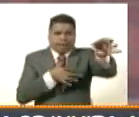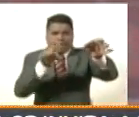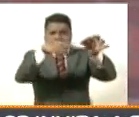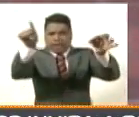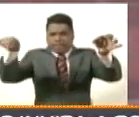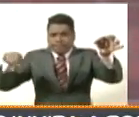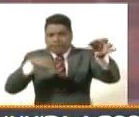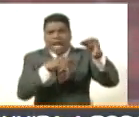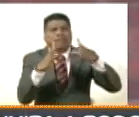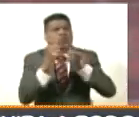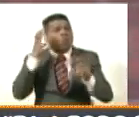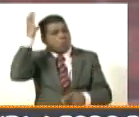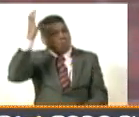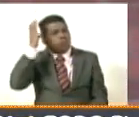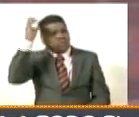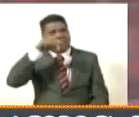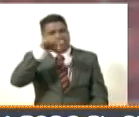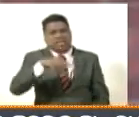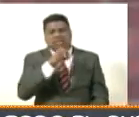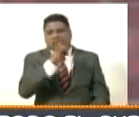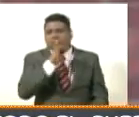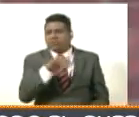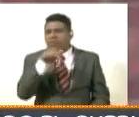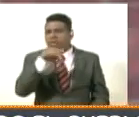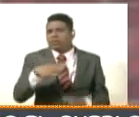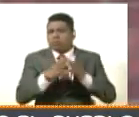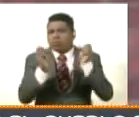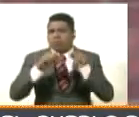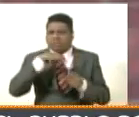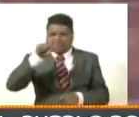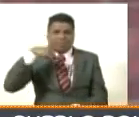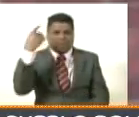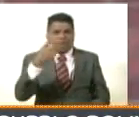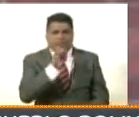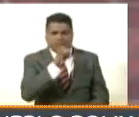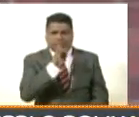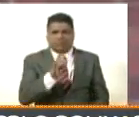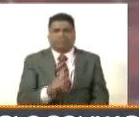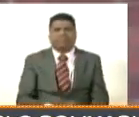llamando a la conciencia en el estado. Es la información que nosotros podemos ampliar en las siguientes emisiones de La Noticia.